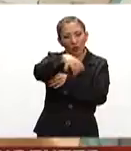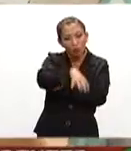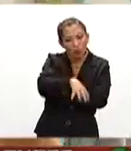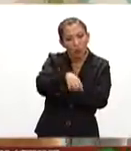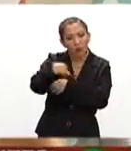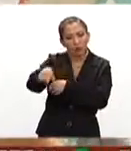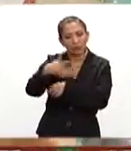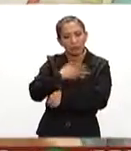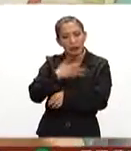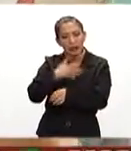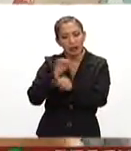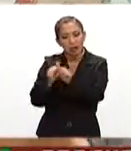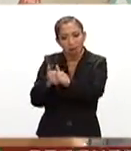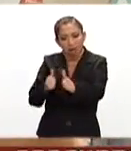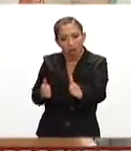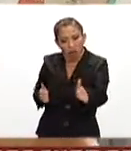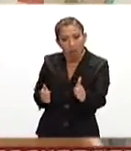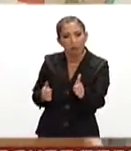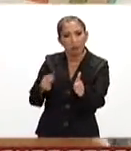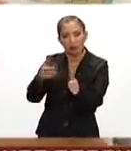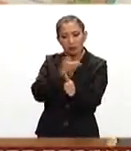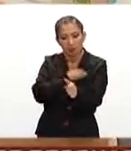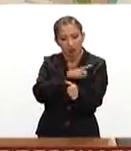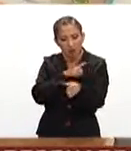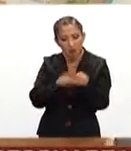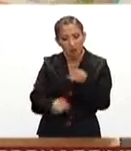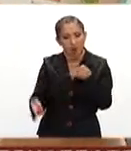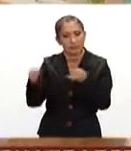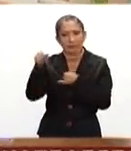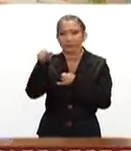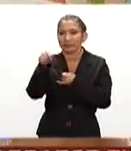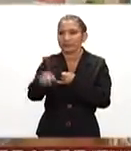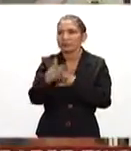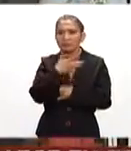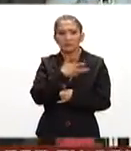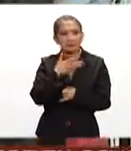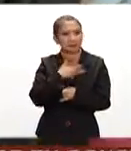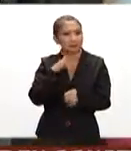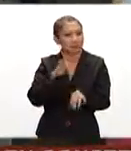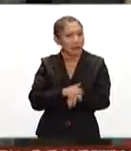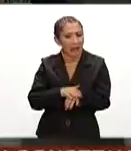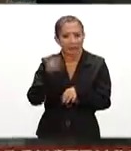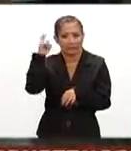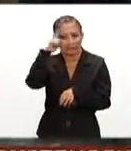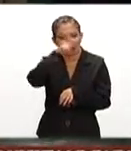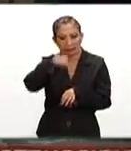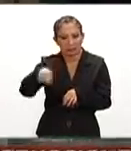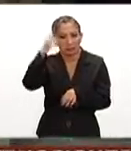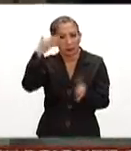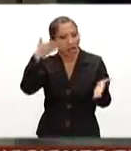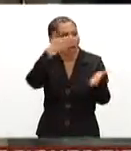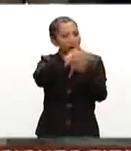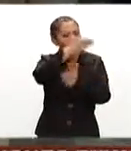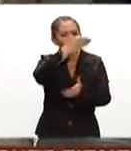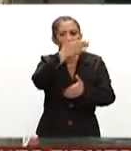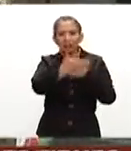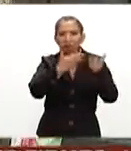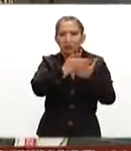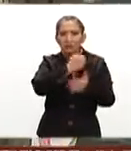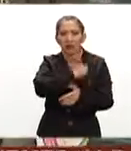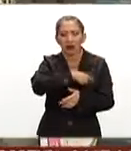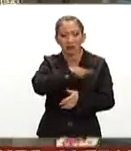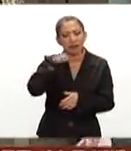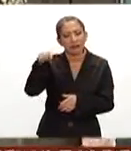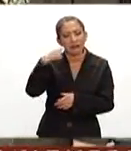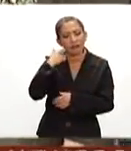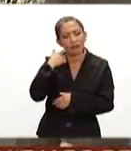digamos, que tienen un rezago en salud, que tienen mayores dificultades para llegar a los servicios de salud, y eso